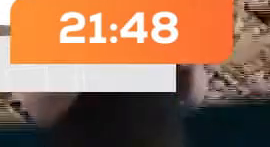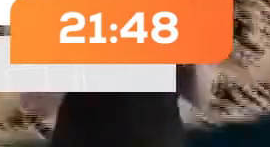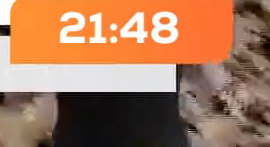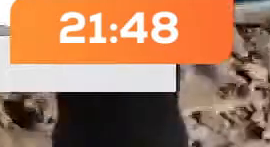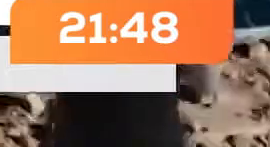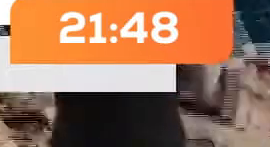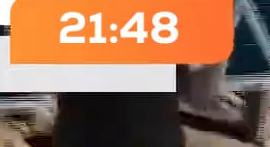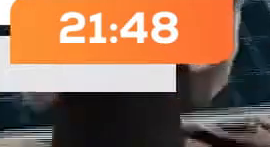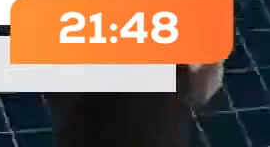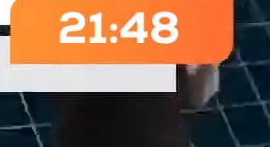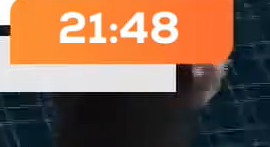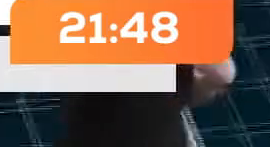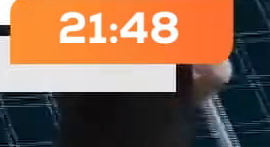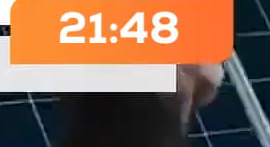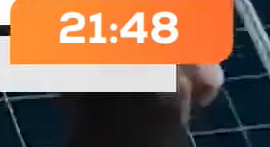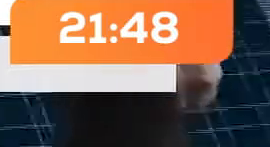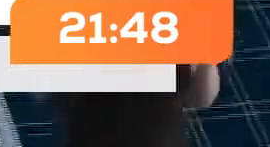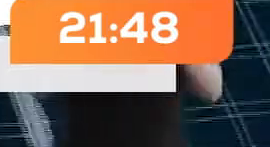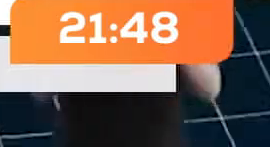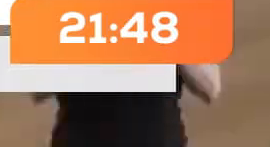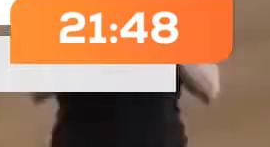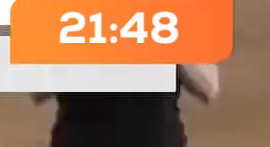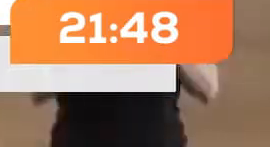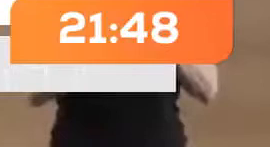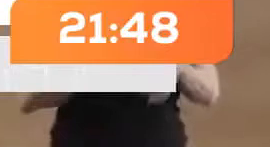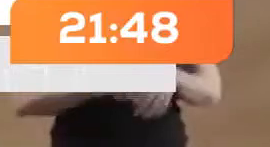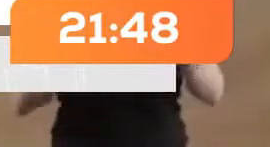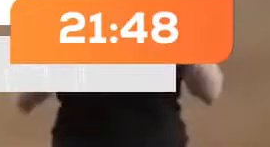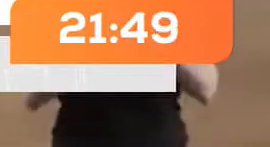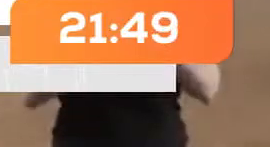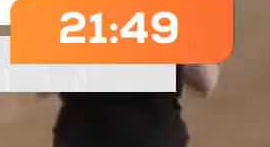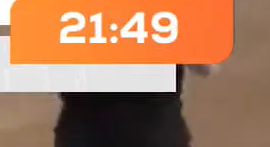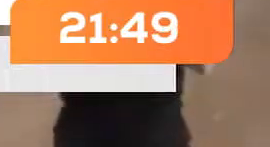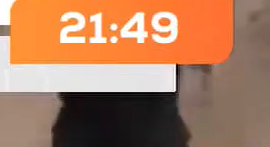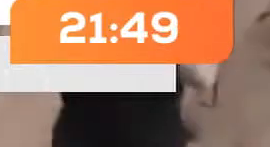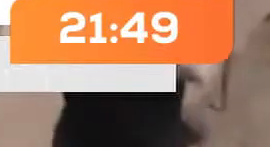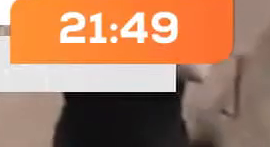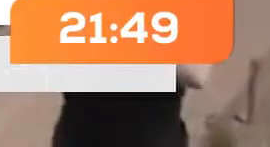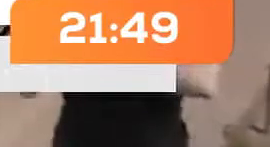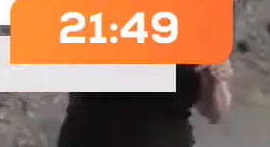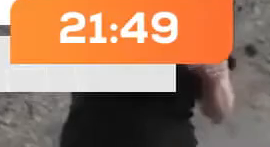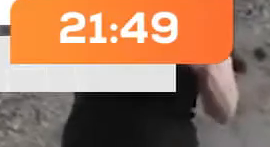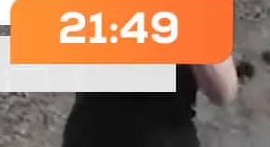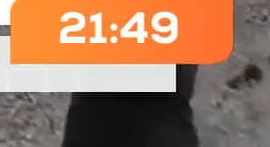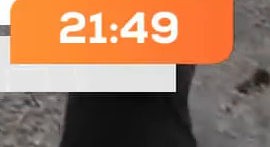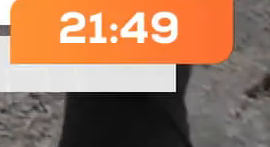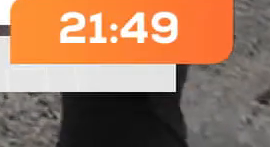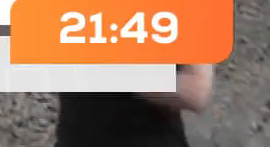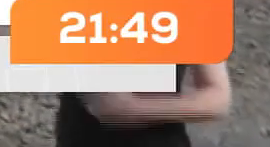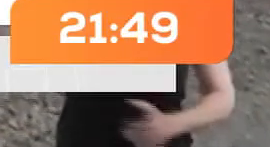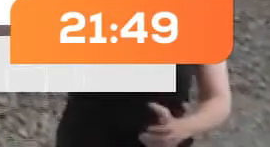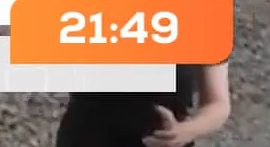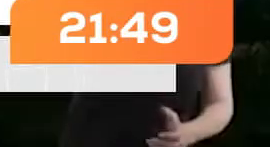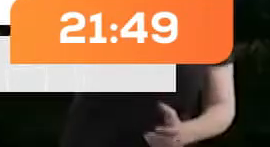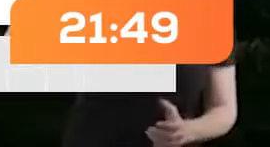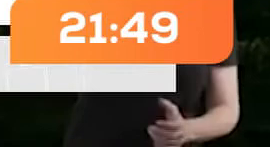Y lo mismo en materia eólica. Y para eso IMSA tiene un rol muy